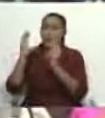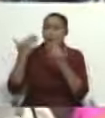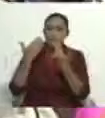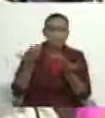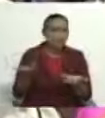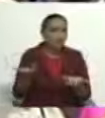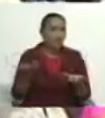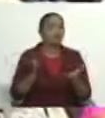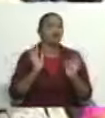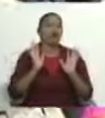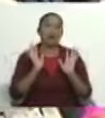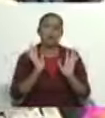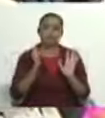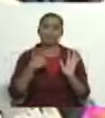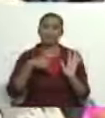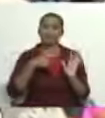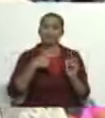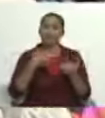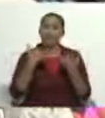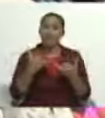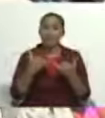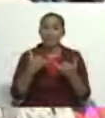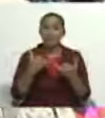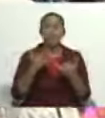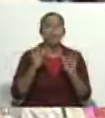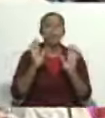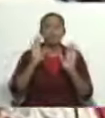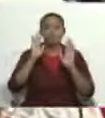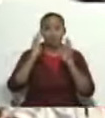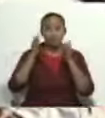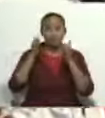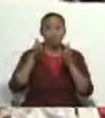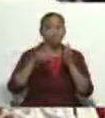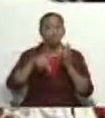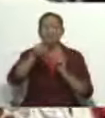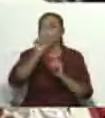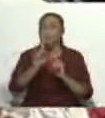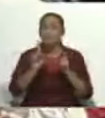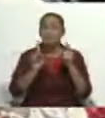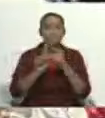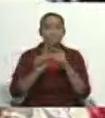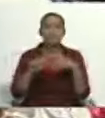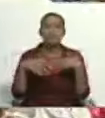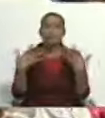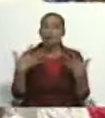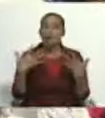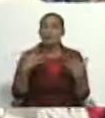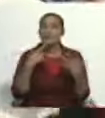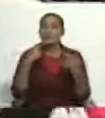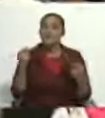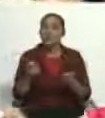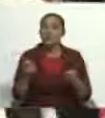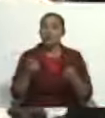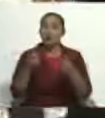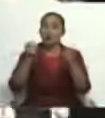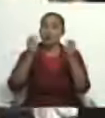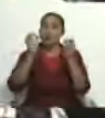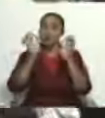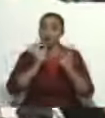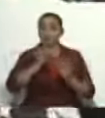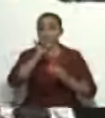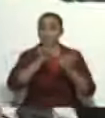del alcalde. Ahorita nosotros tenemos que concentrarnos en una cosa. En la victoria popular del 28 de julio.